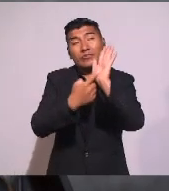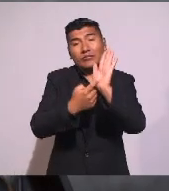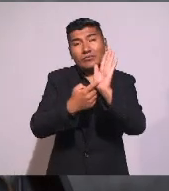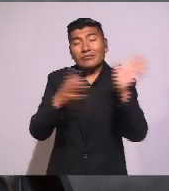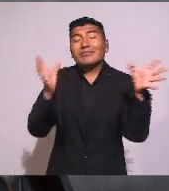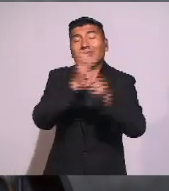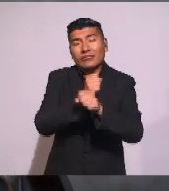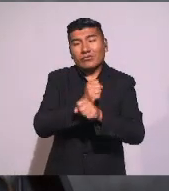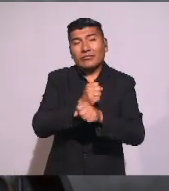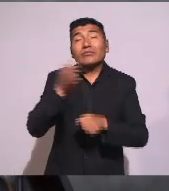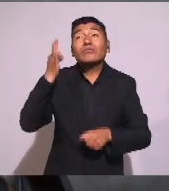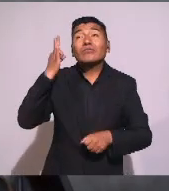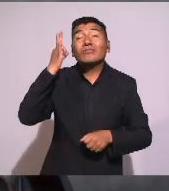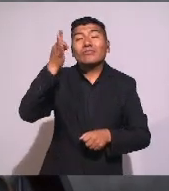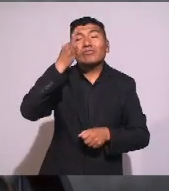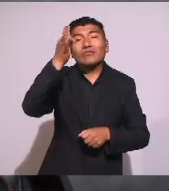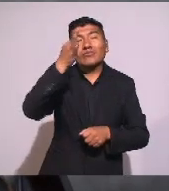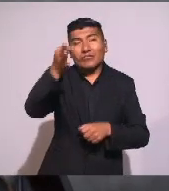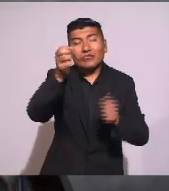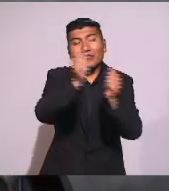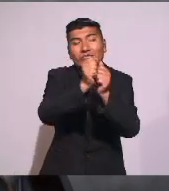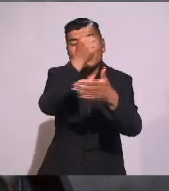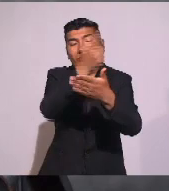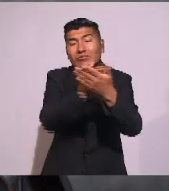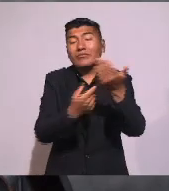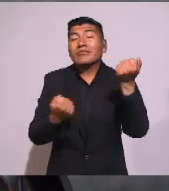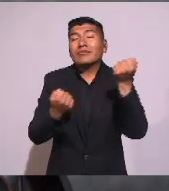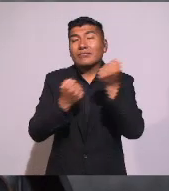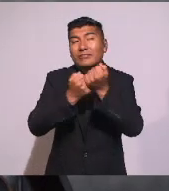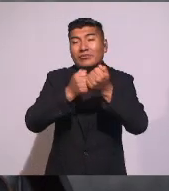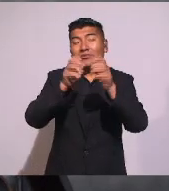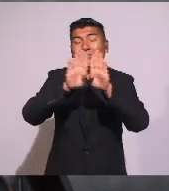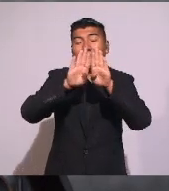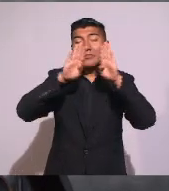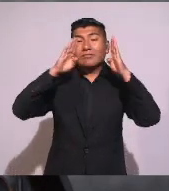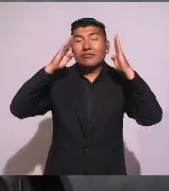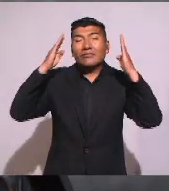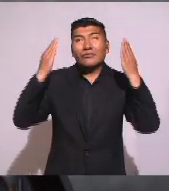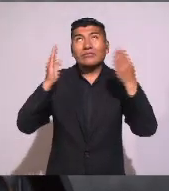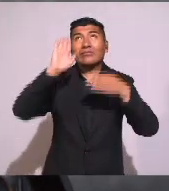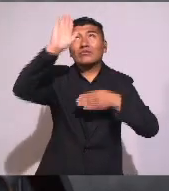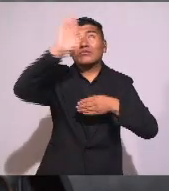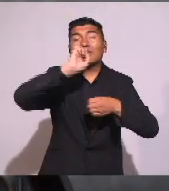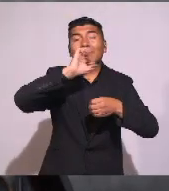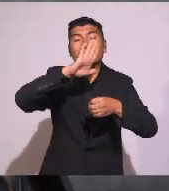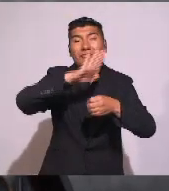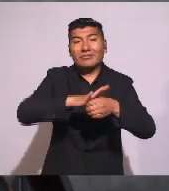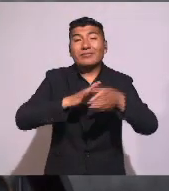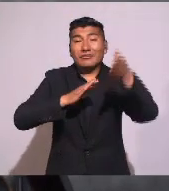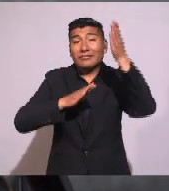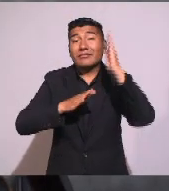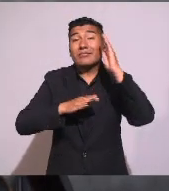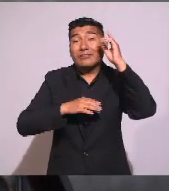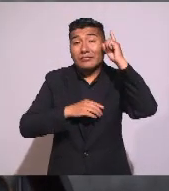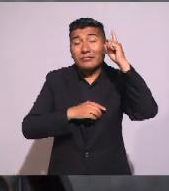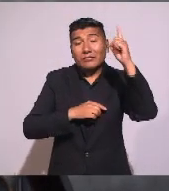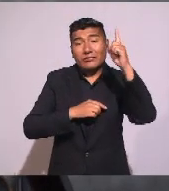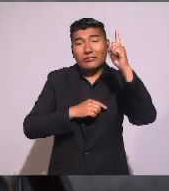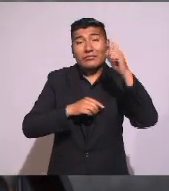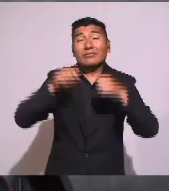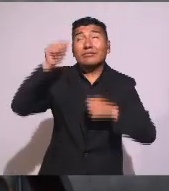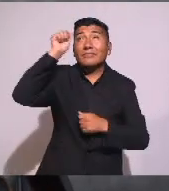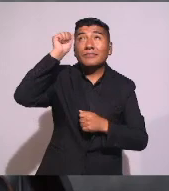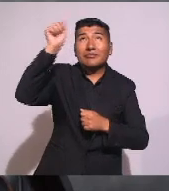hacia el futuro con confianza abriéndonos a las promesas de dios a las